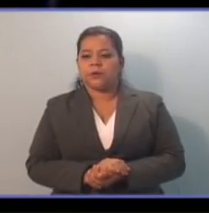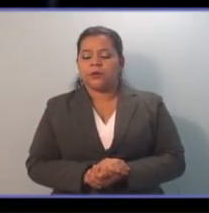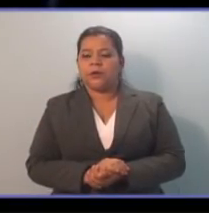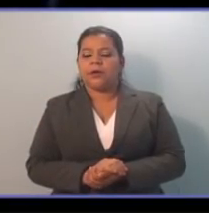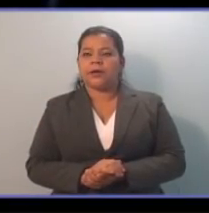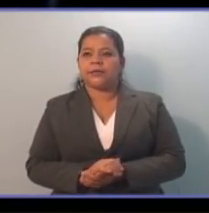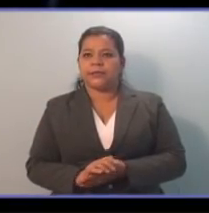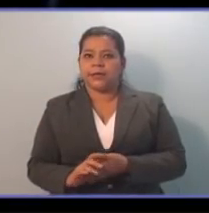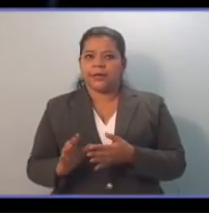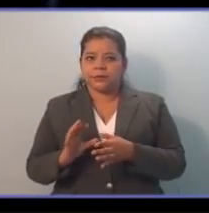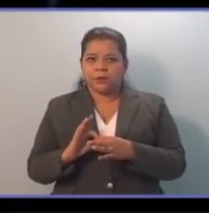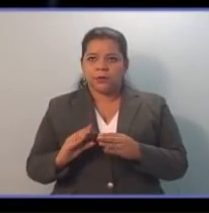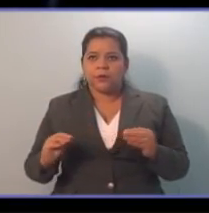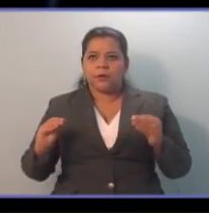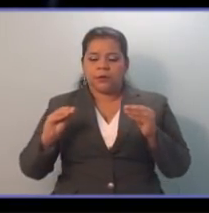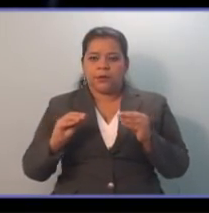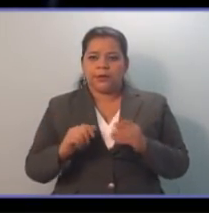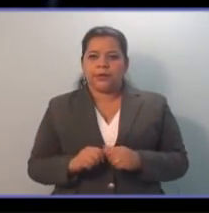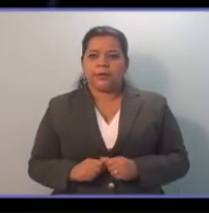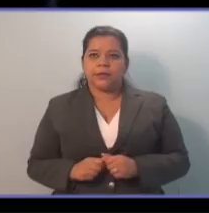Diputado Mazariego.